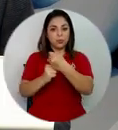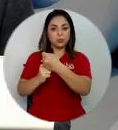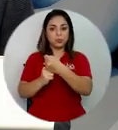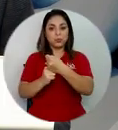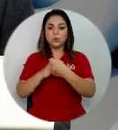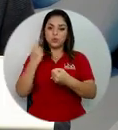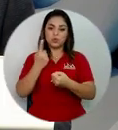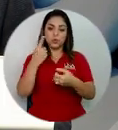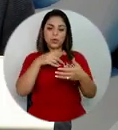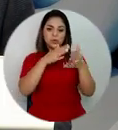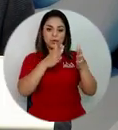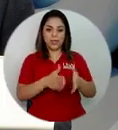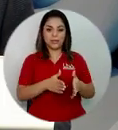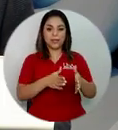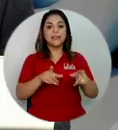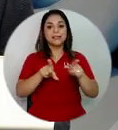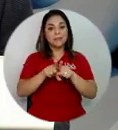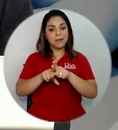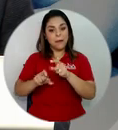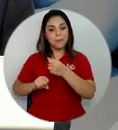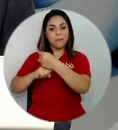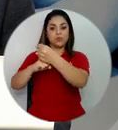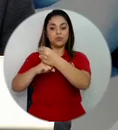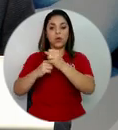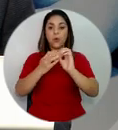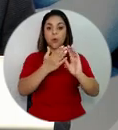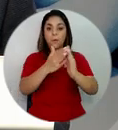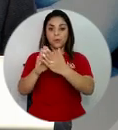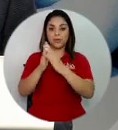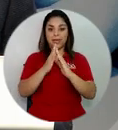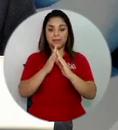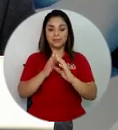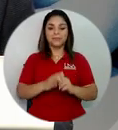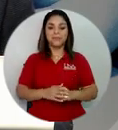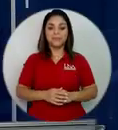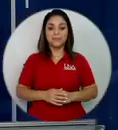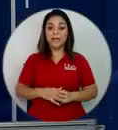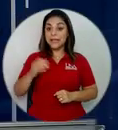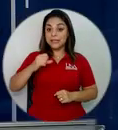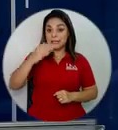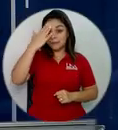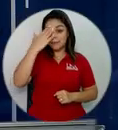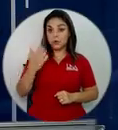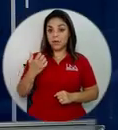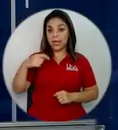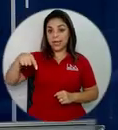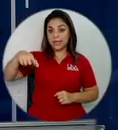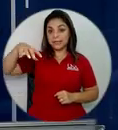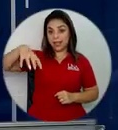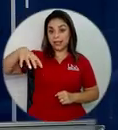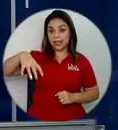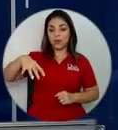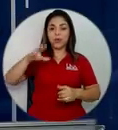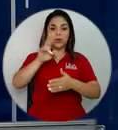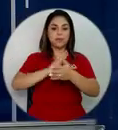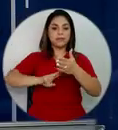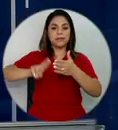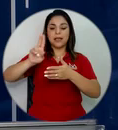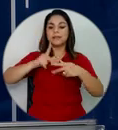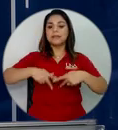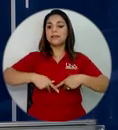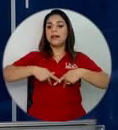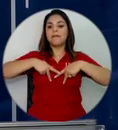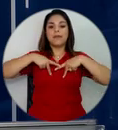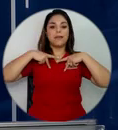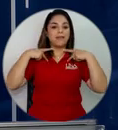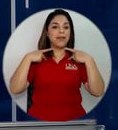el apoyo que se le dan, no solo a los estudiantes, sino también a toda la comunidad. Sí, porque en la sede interuniversitaria pues se vive la vida